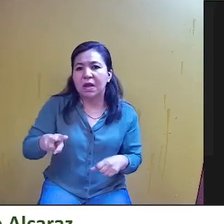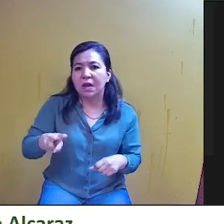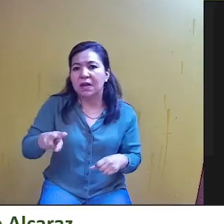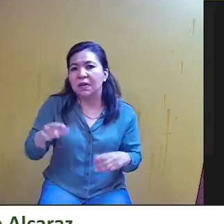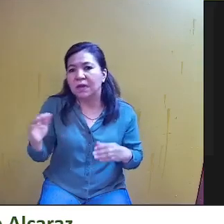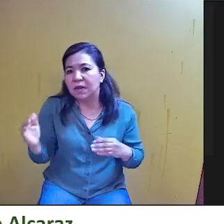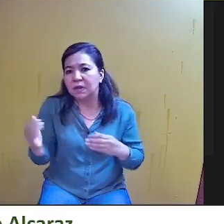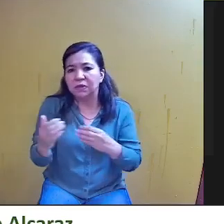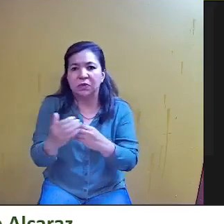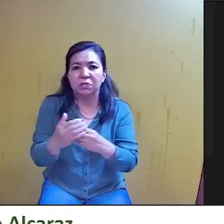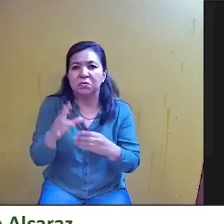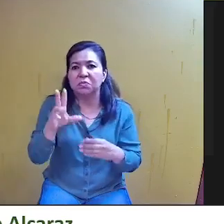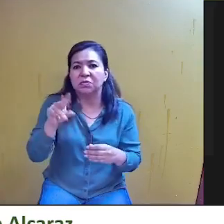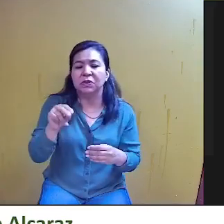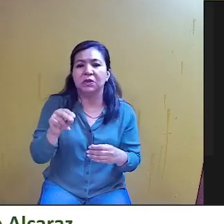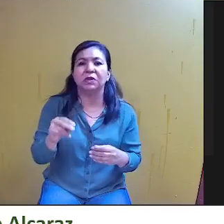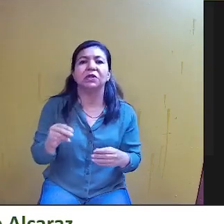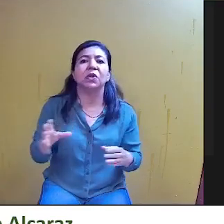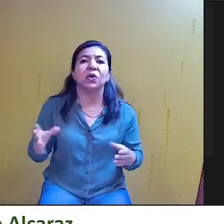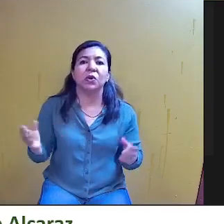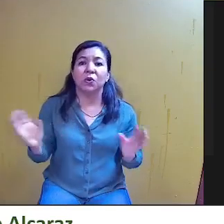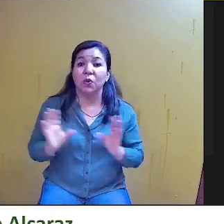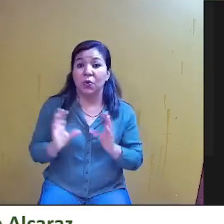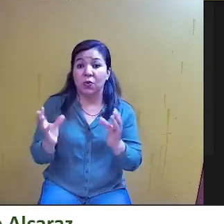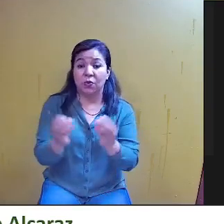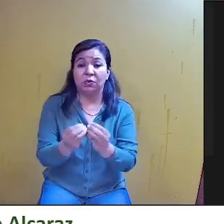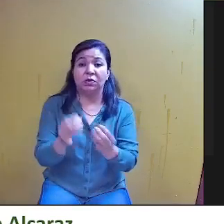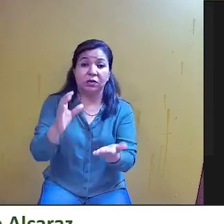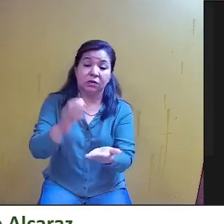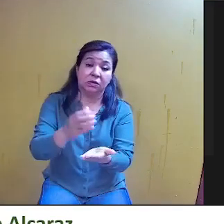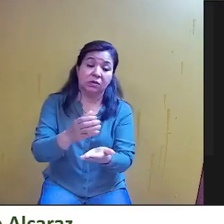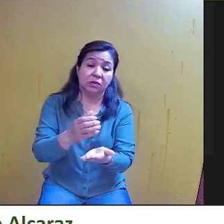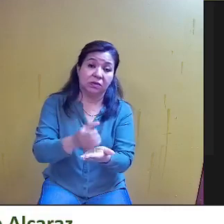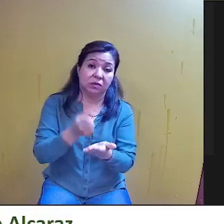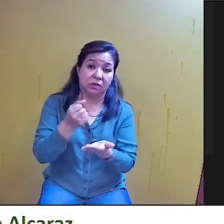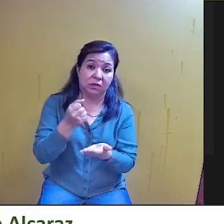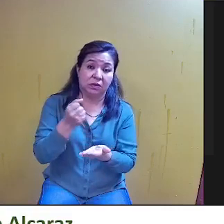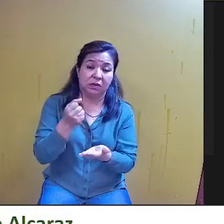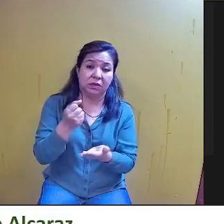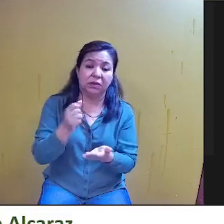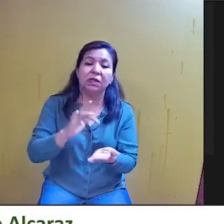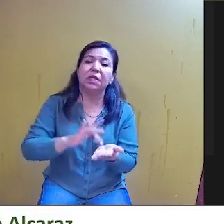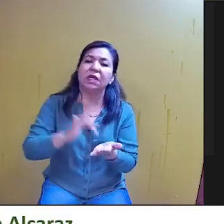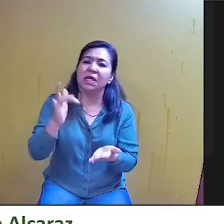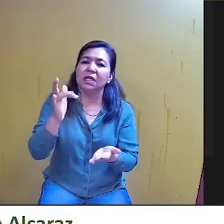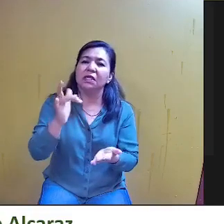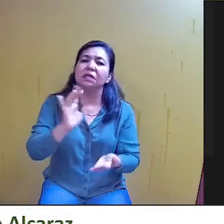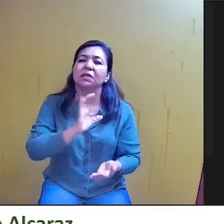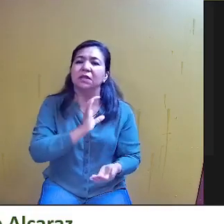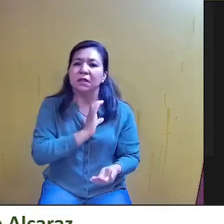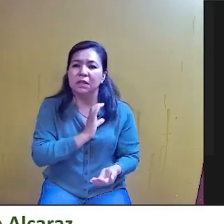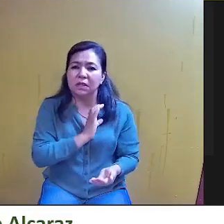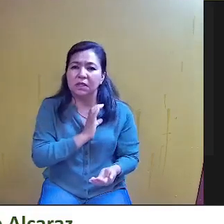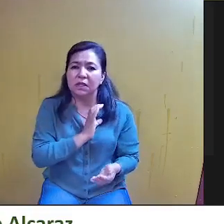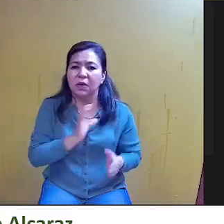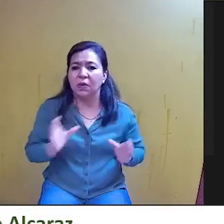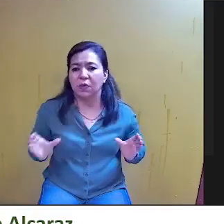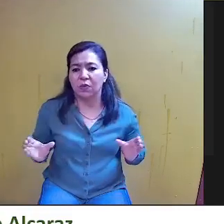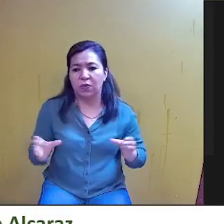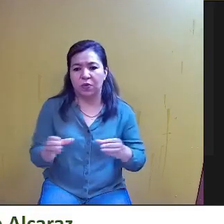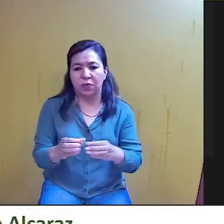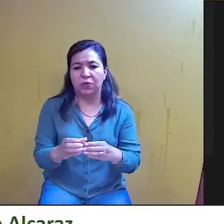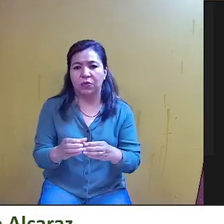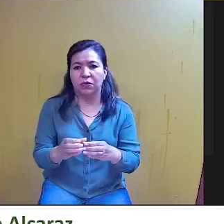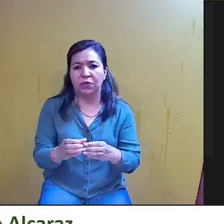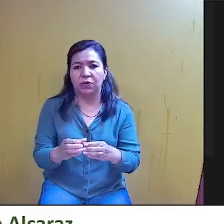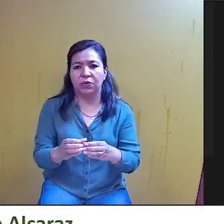seguro que juntos lo vamos a lograr. Gracias por todo el cariño. Juntos lo vamos a